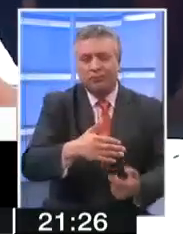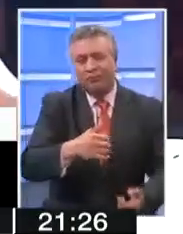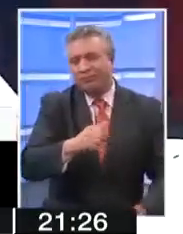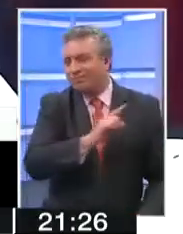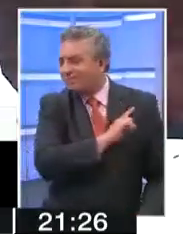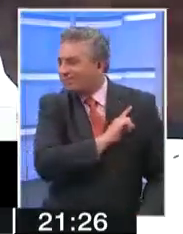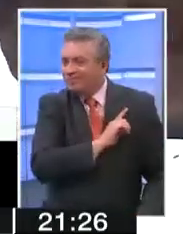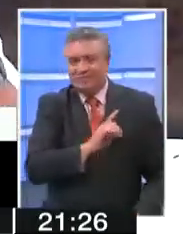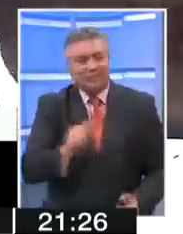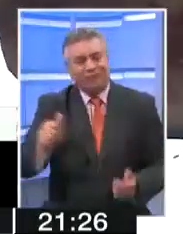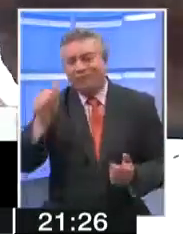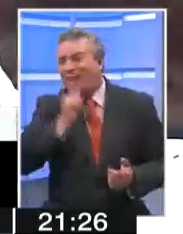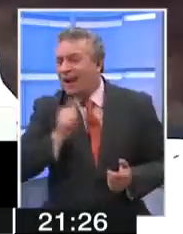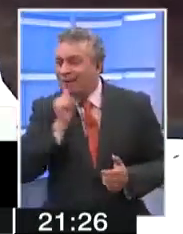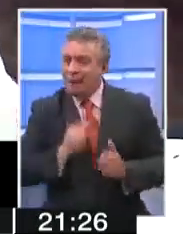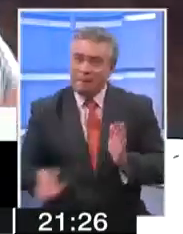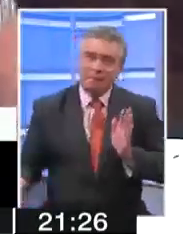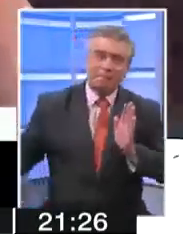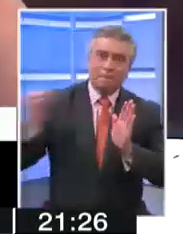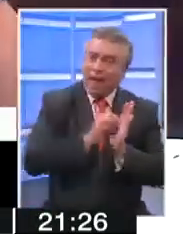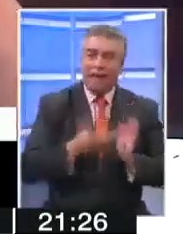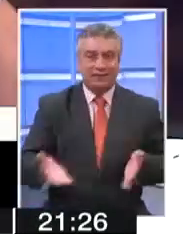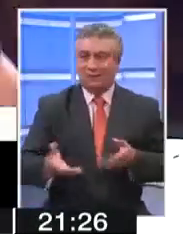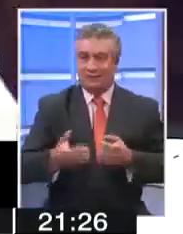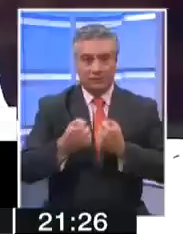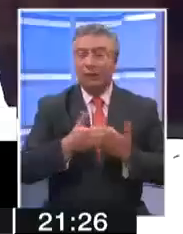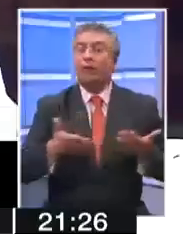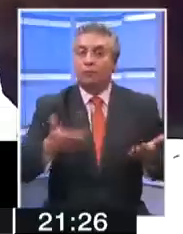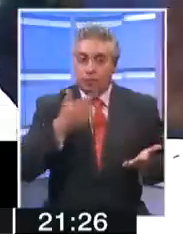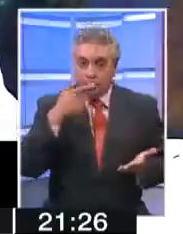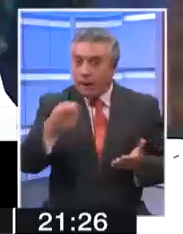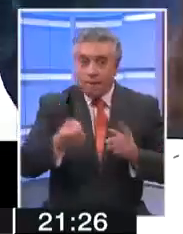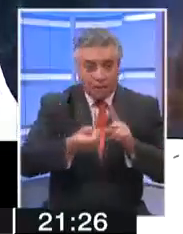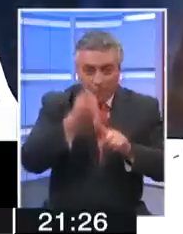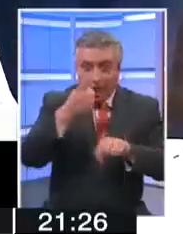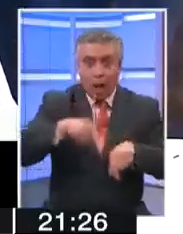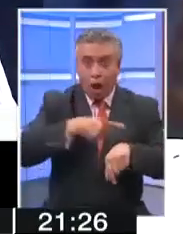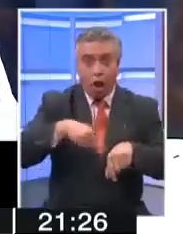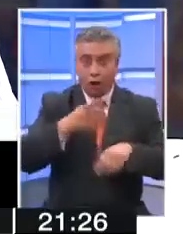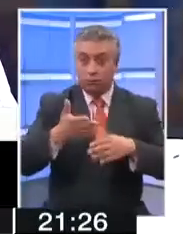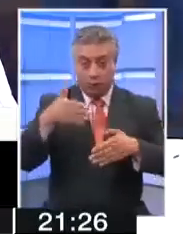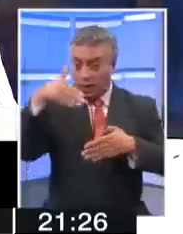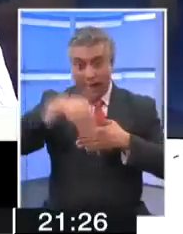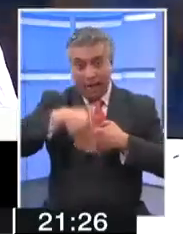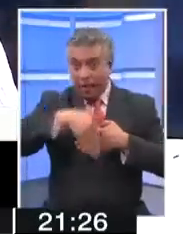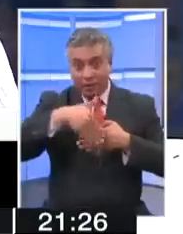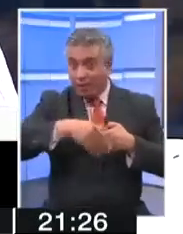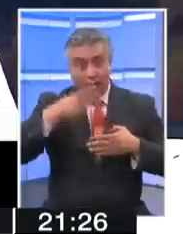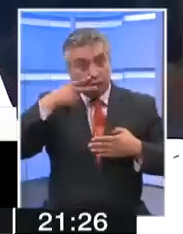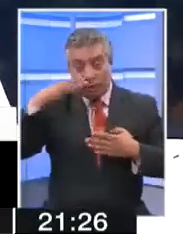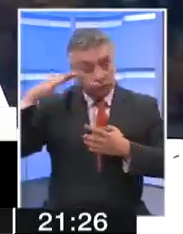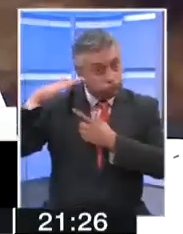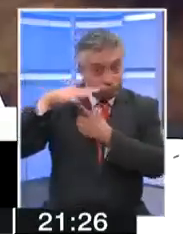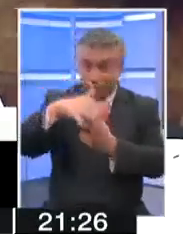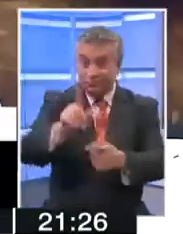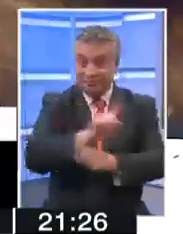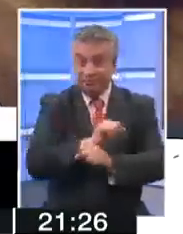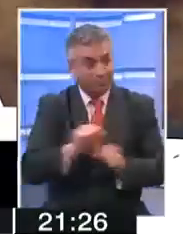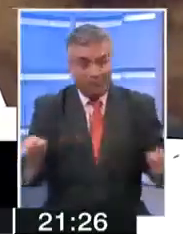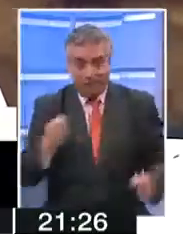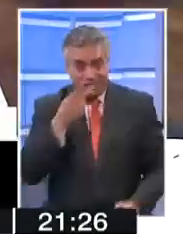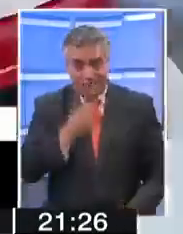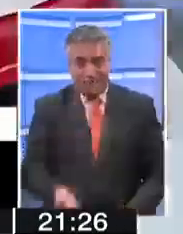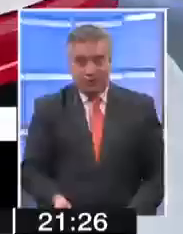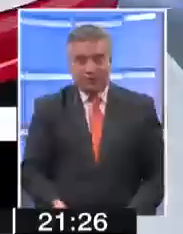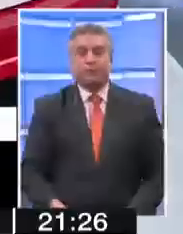una solución, un tiempo de reacción. Y esto es las primeras horas de la mañana. En la tarde no hay visibilidad para las naves. Alcalde, me interesa